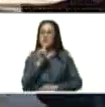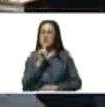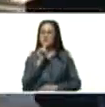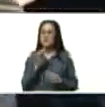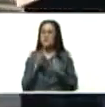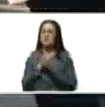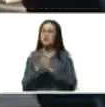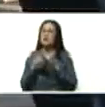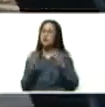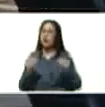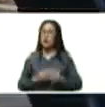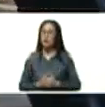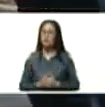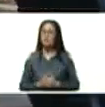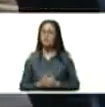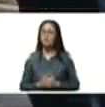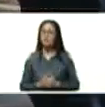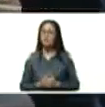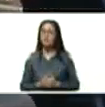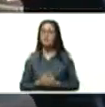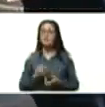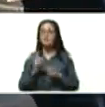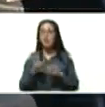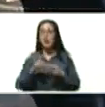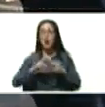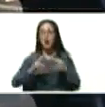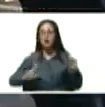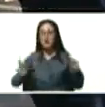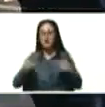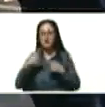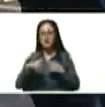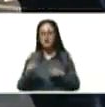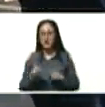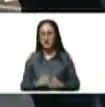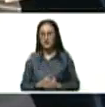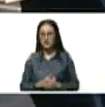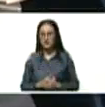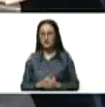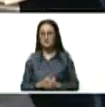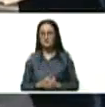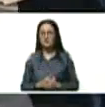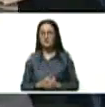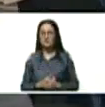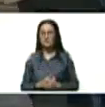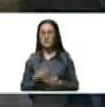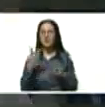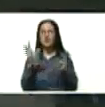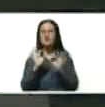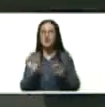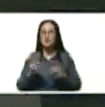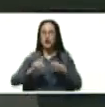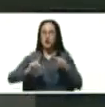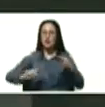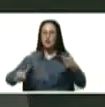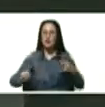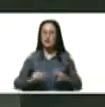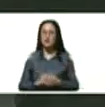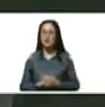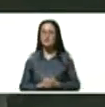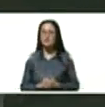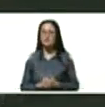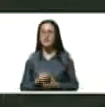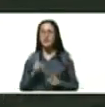motores de corriente continua y de corriente alterna. Son gobernados por electrónica. Esto hay que desmontarlos completamente. Hay